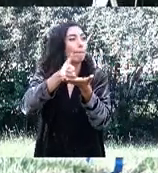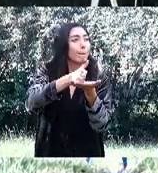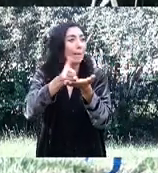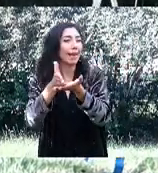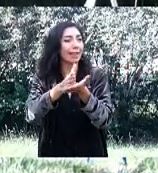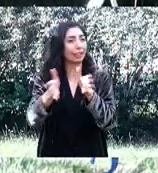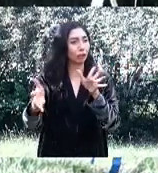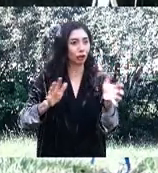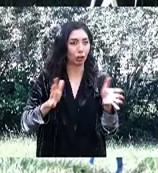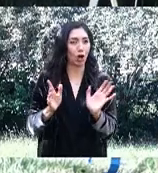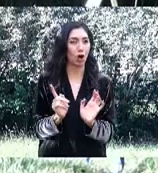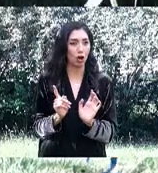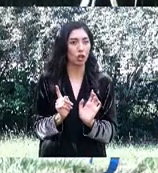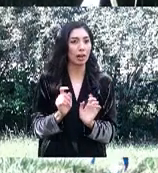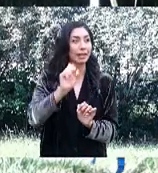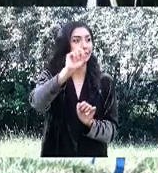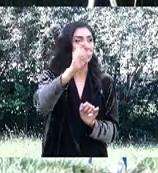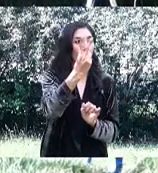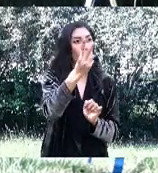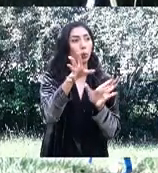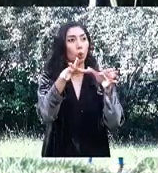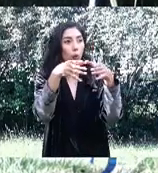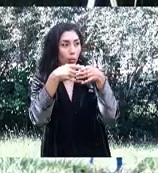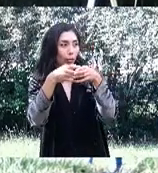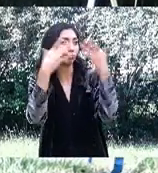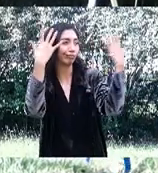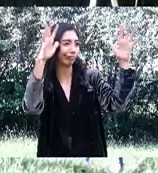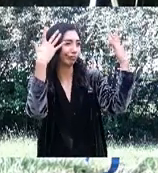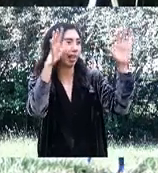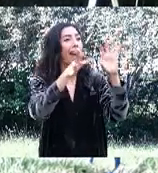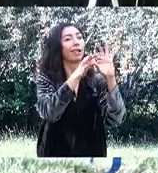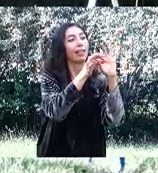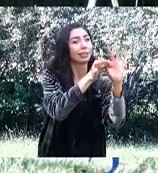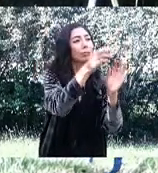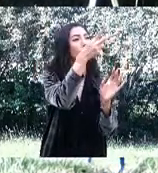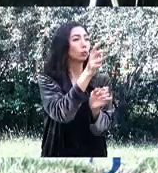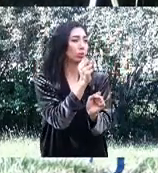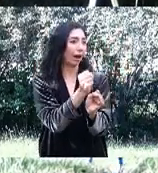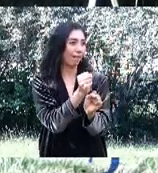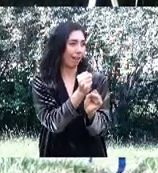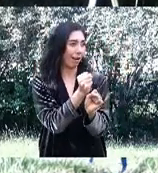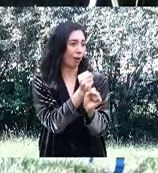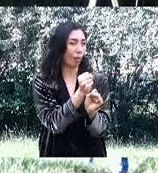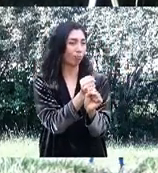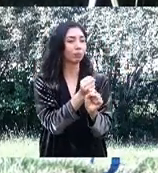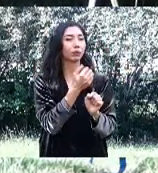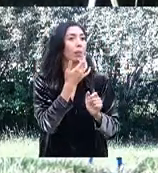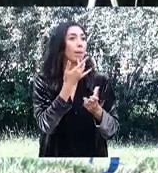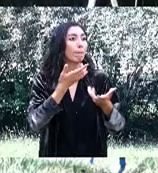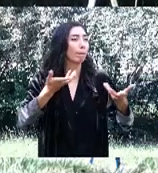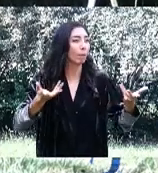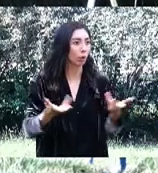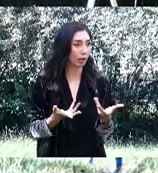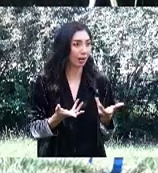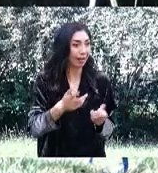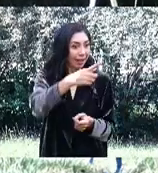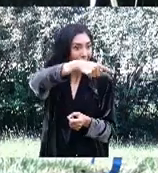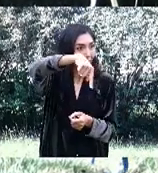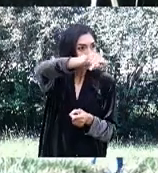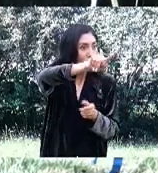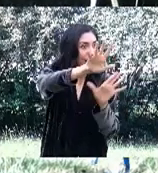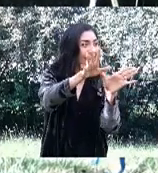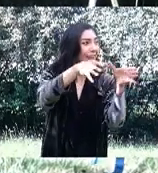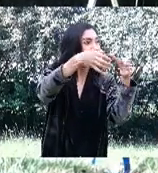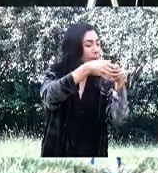segunda generación Les agradecemos por todo el trabajo que han desarrollado porque son justamente quienes